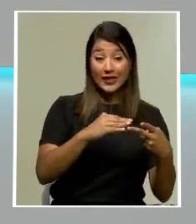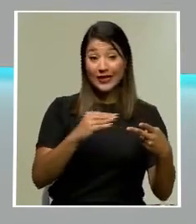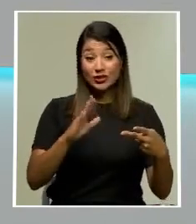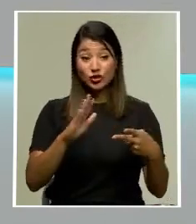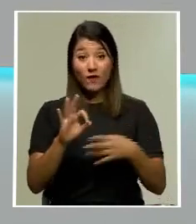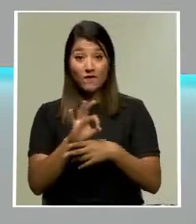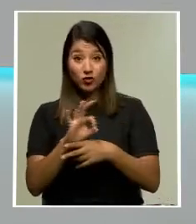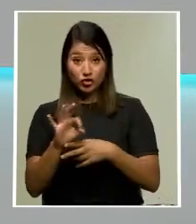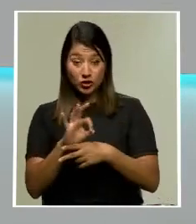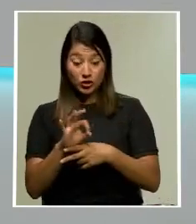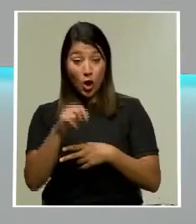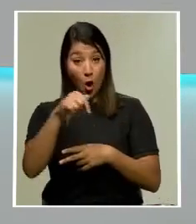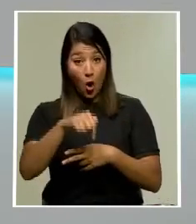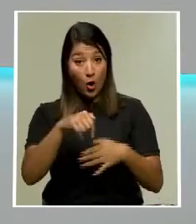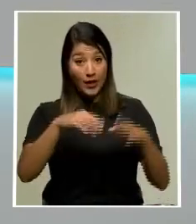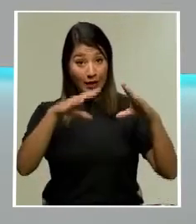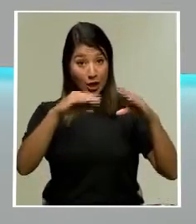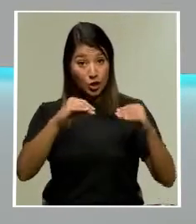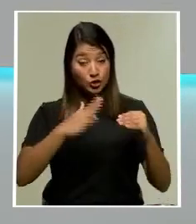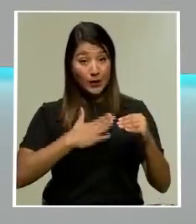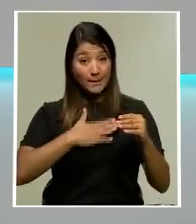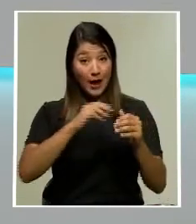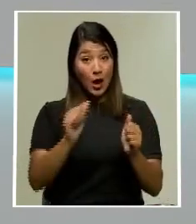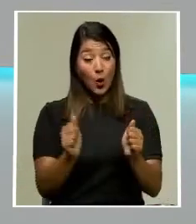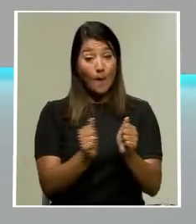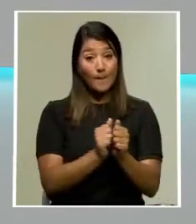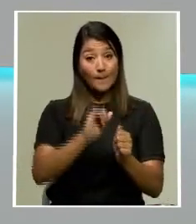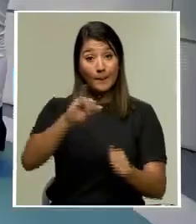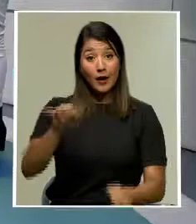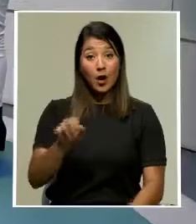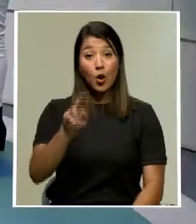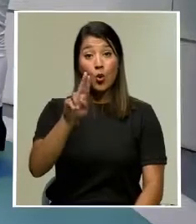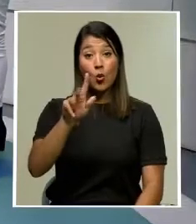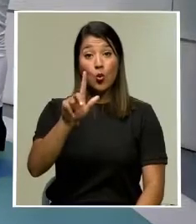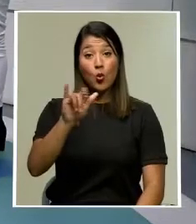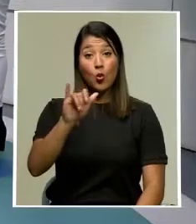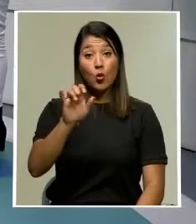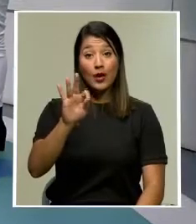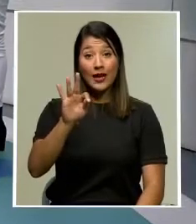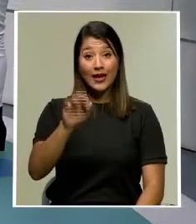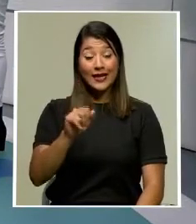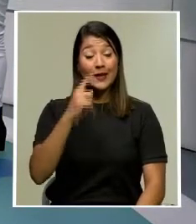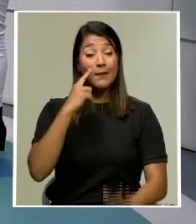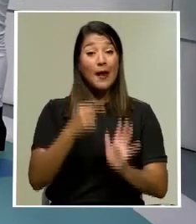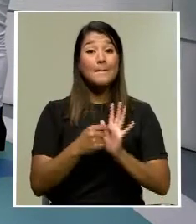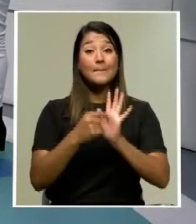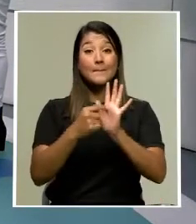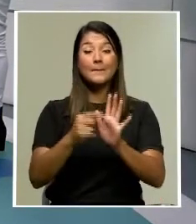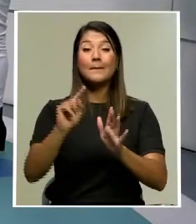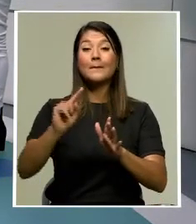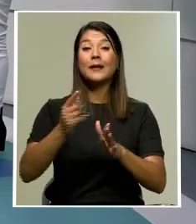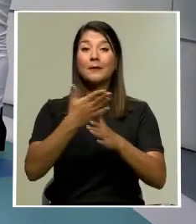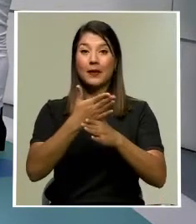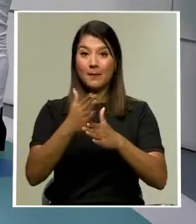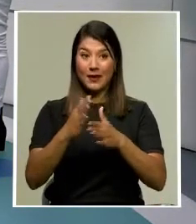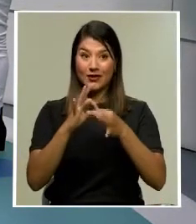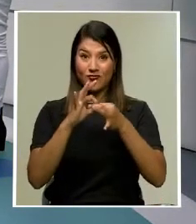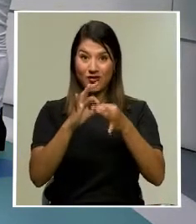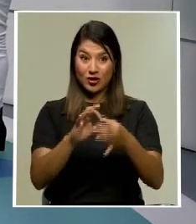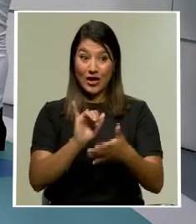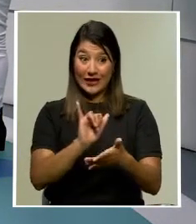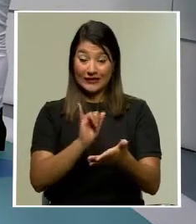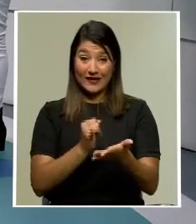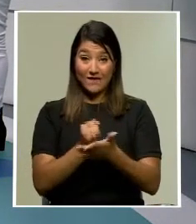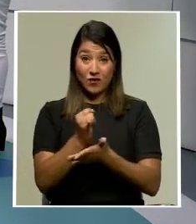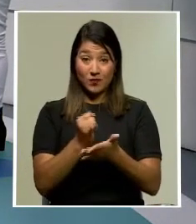Julieta me acompaña esta noche aquí en el set de Costa Rica Noticias para presentarnos la primera parte de este completo